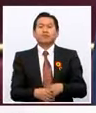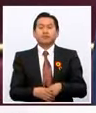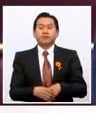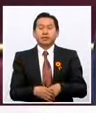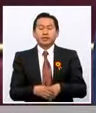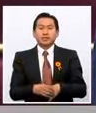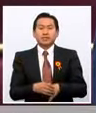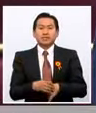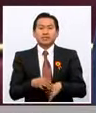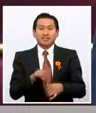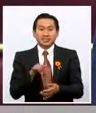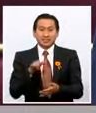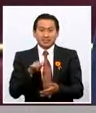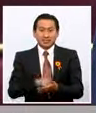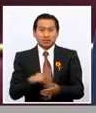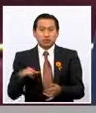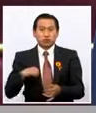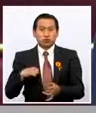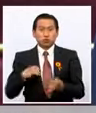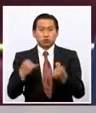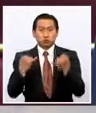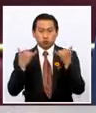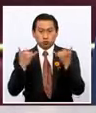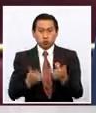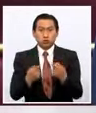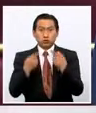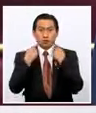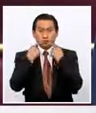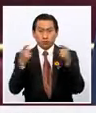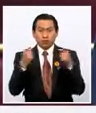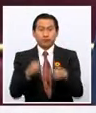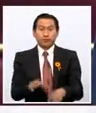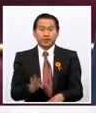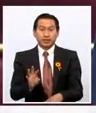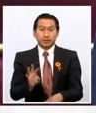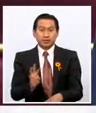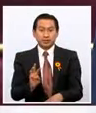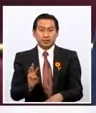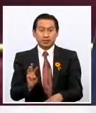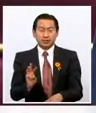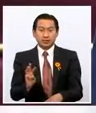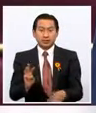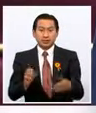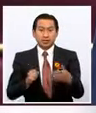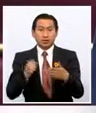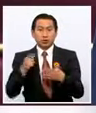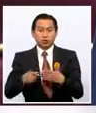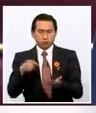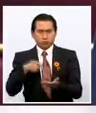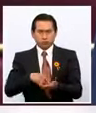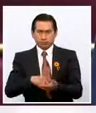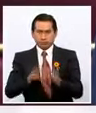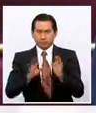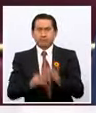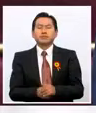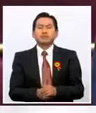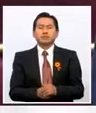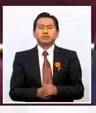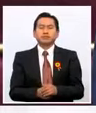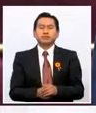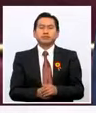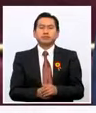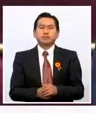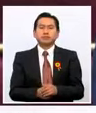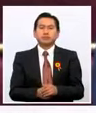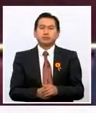eso anunció hoy hoy que 6 de agosto lo siguiente siguiendo la huella